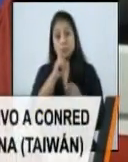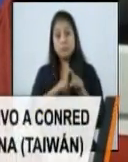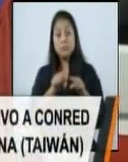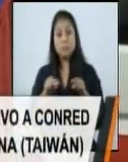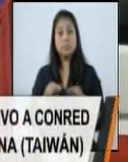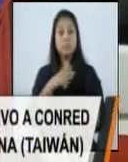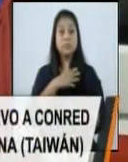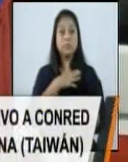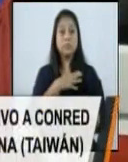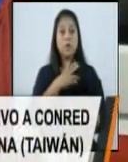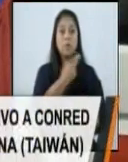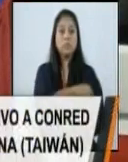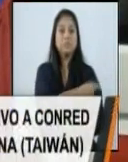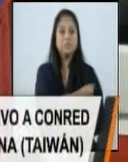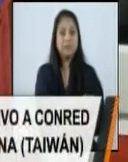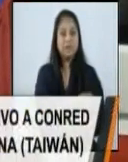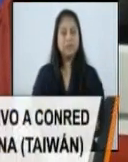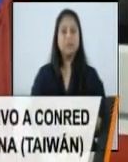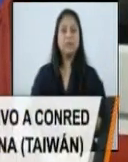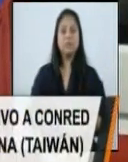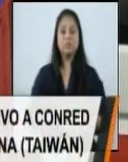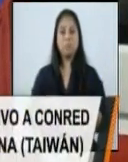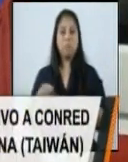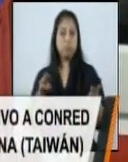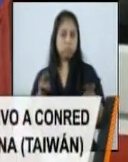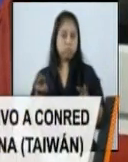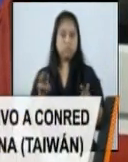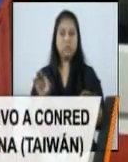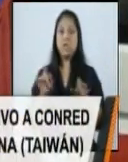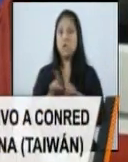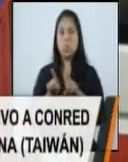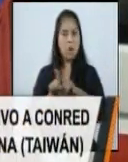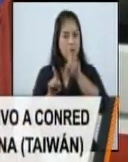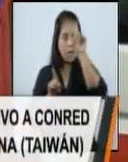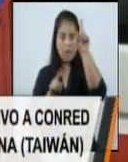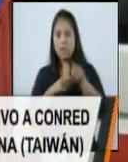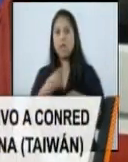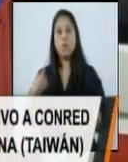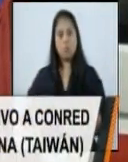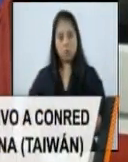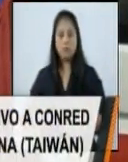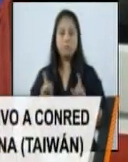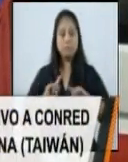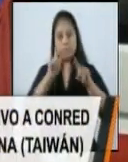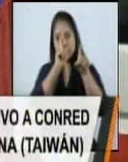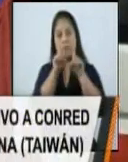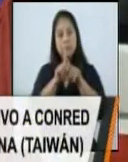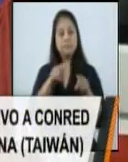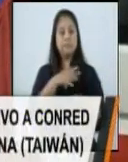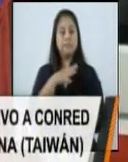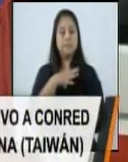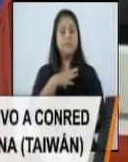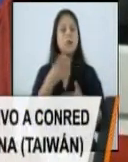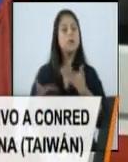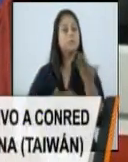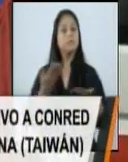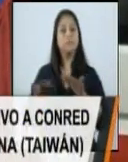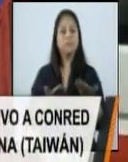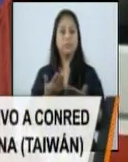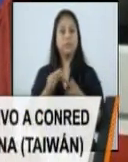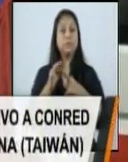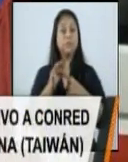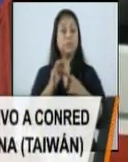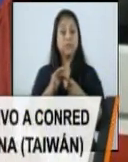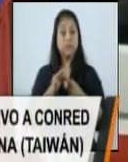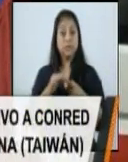tendremos hospitales modernos como ellos los tienen, pero también tendremos una atención especializada por primera vez